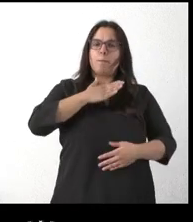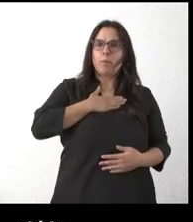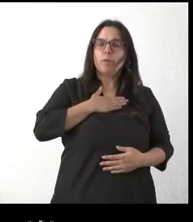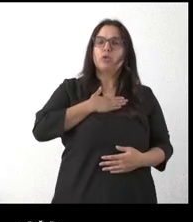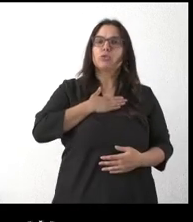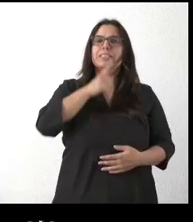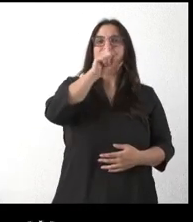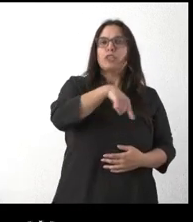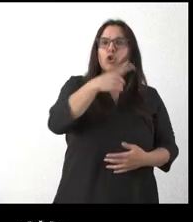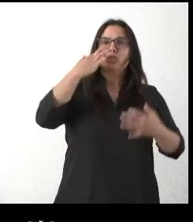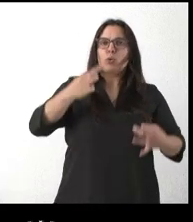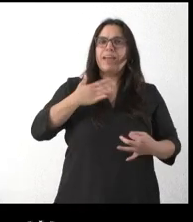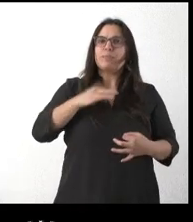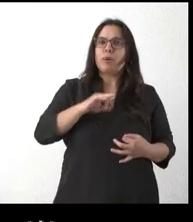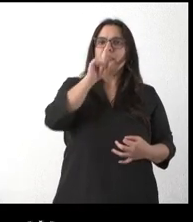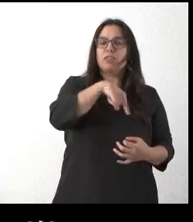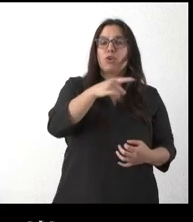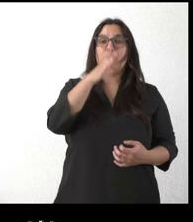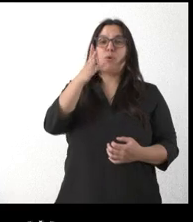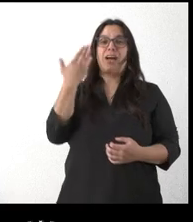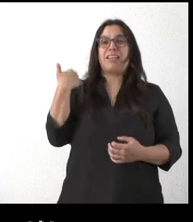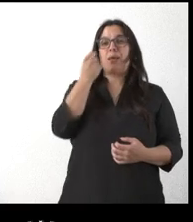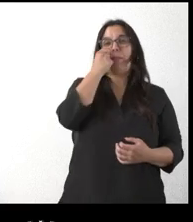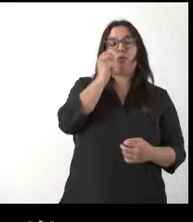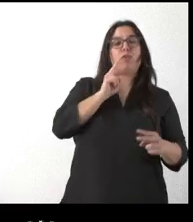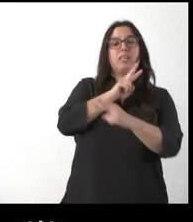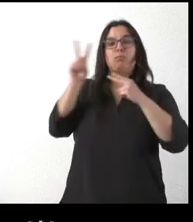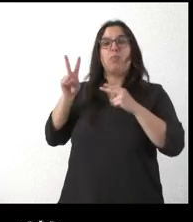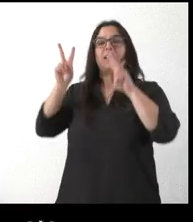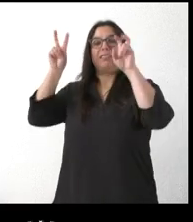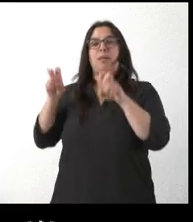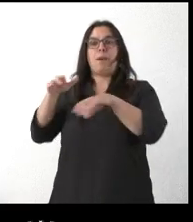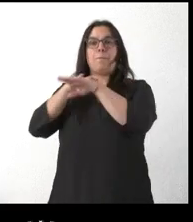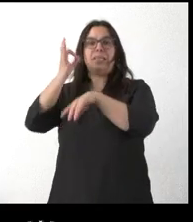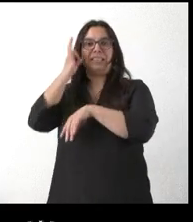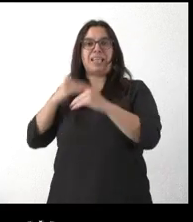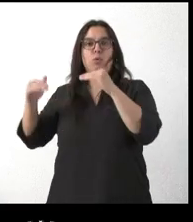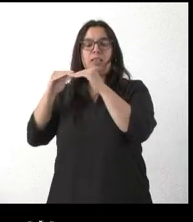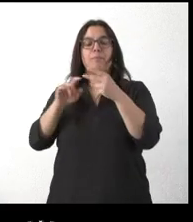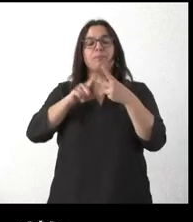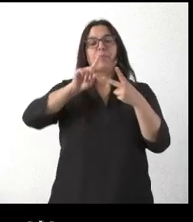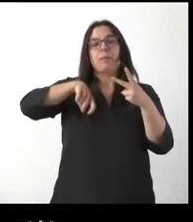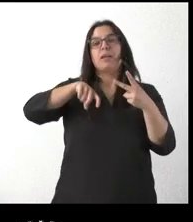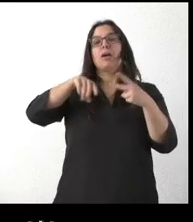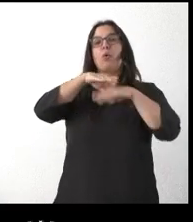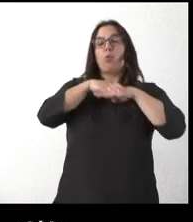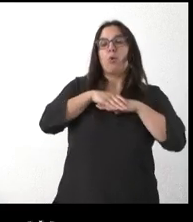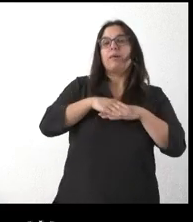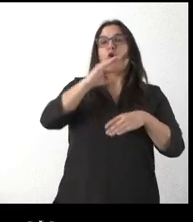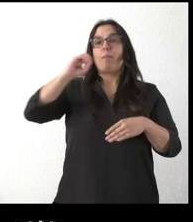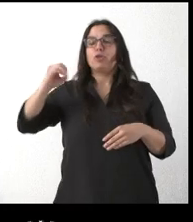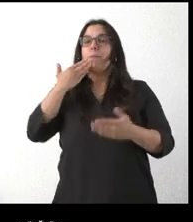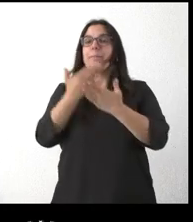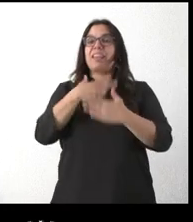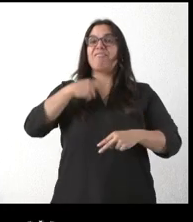la sobre lo que había dicho la ministra de igualdad y luego también comisiones obreras y ugt han pedido la fiscalía que